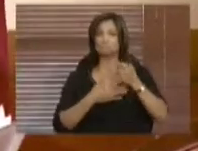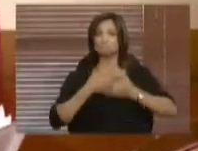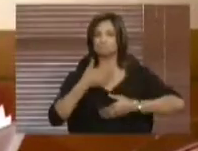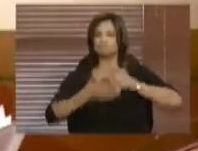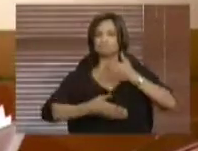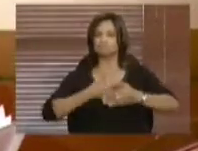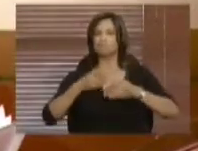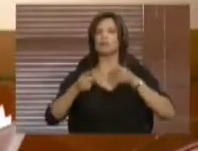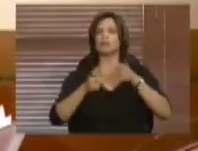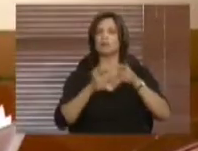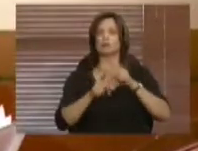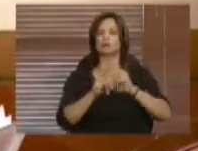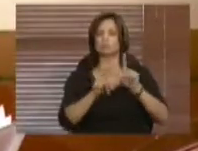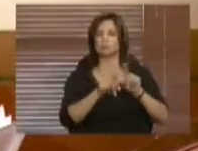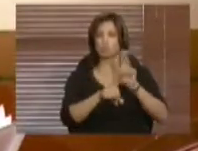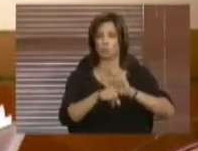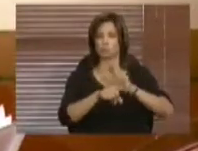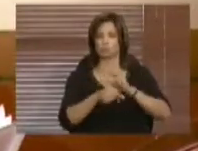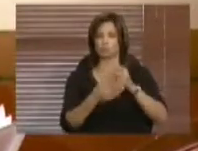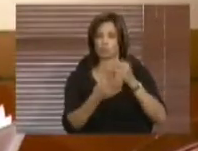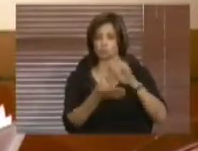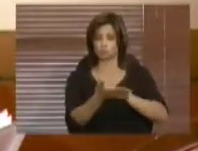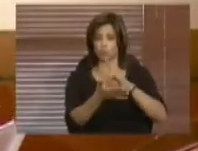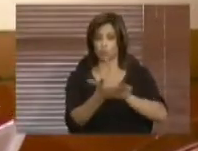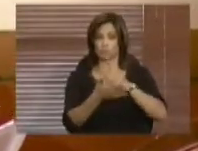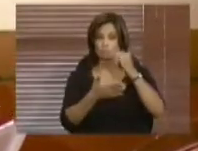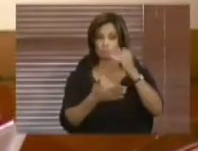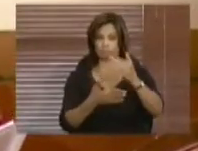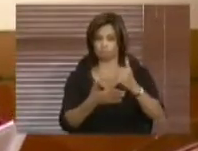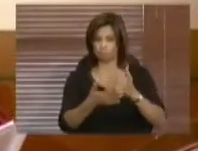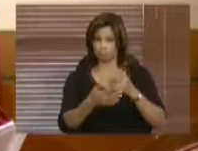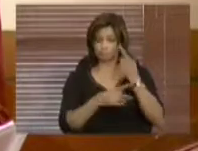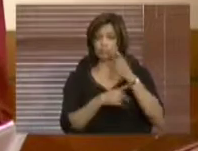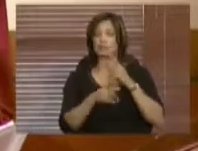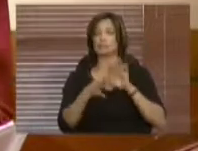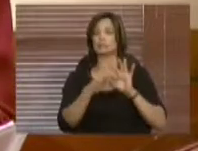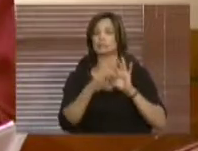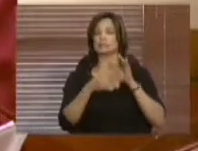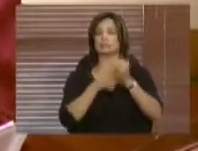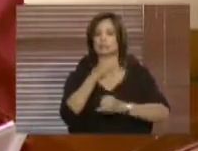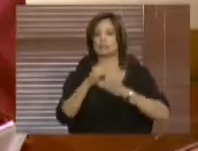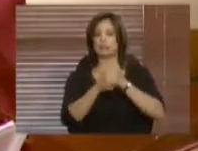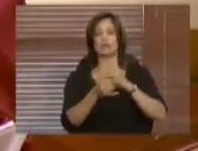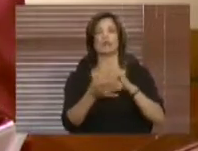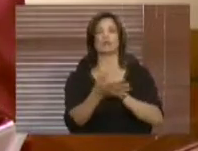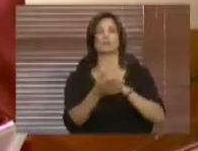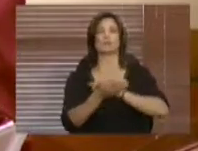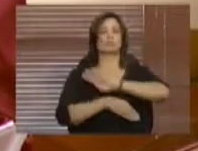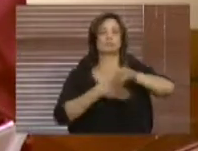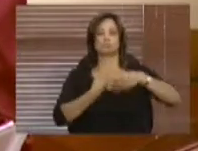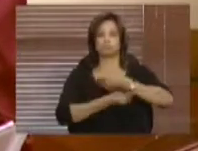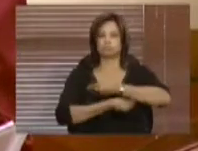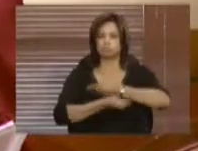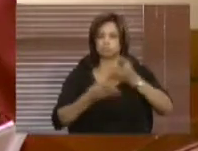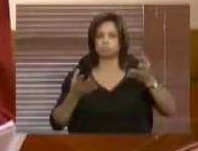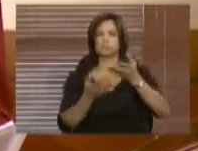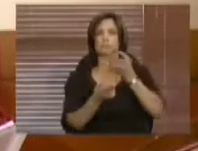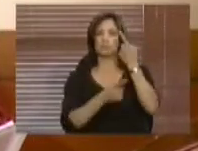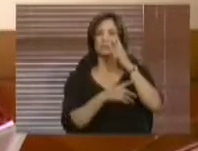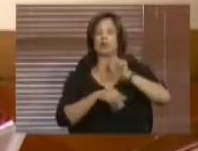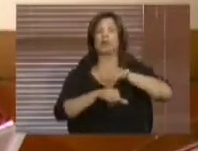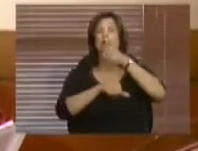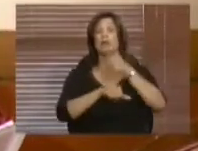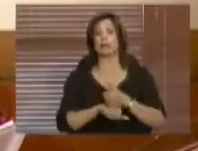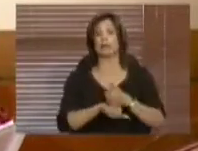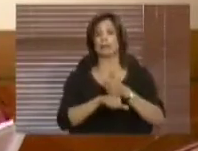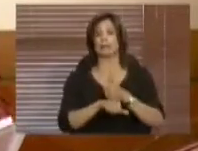el manejo de los expedientes, incluyendo la asignación en línea de expedientes a todos los jueces, la